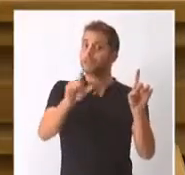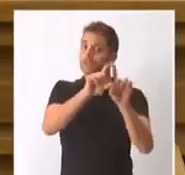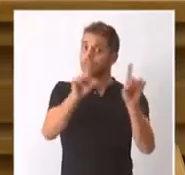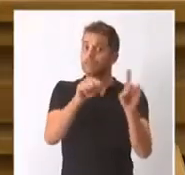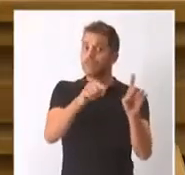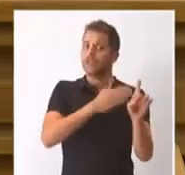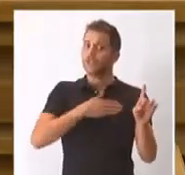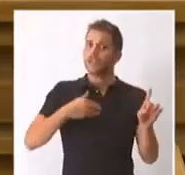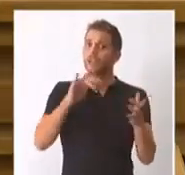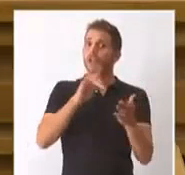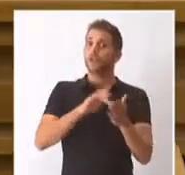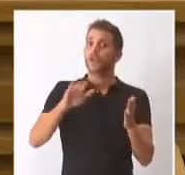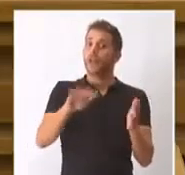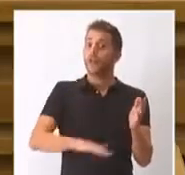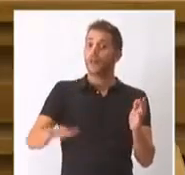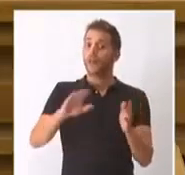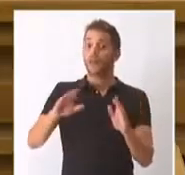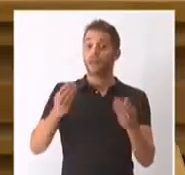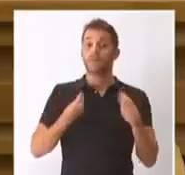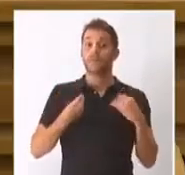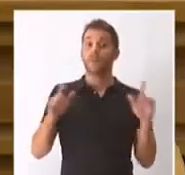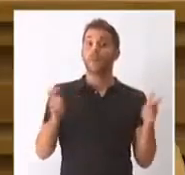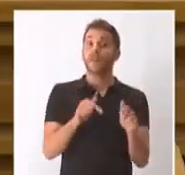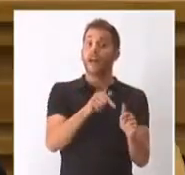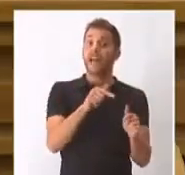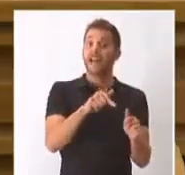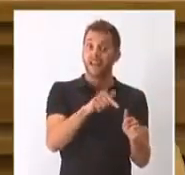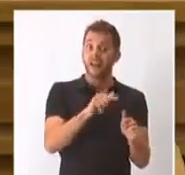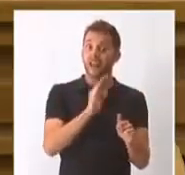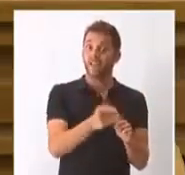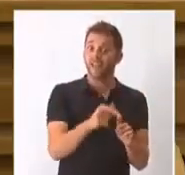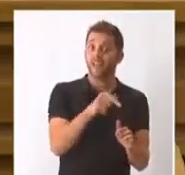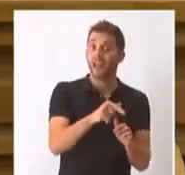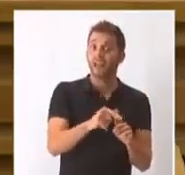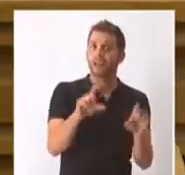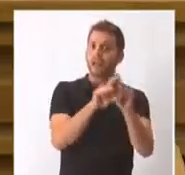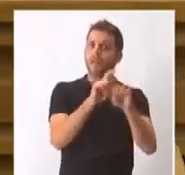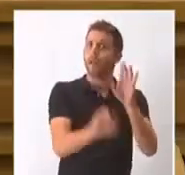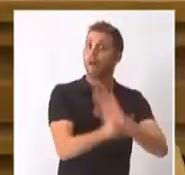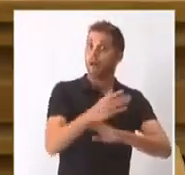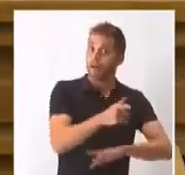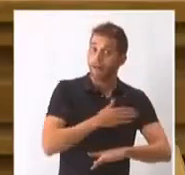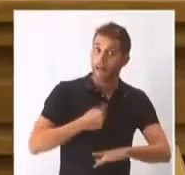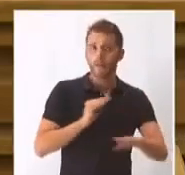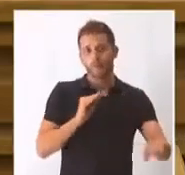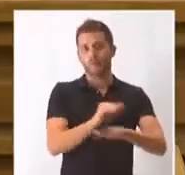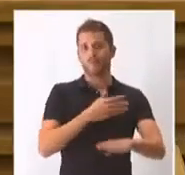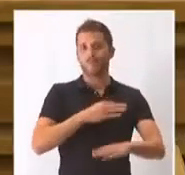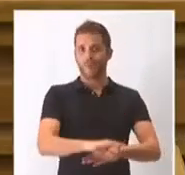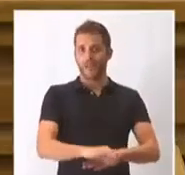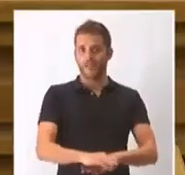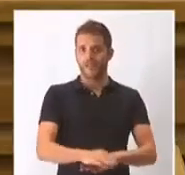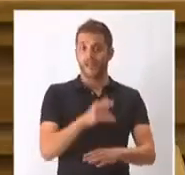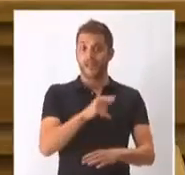en estas zonas afectadas por la ley del rodamiento 10 millones complementarios a las deducciones que hagamos y otros fondos de los que también se pueden beneficiar porque no son